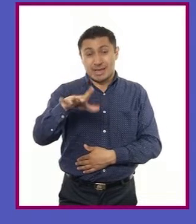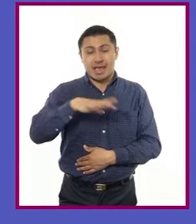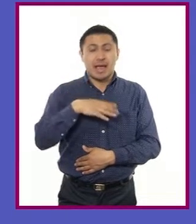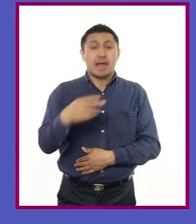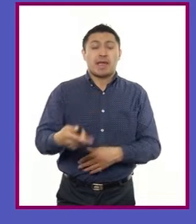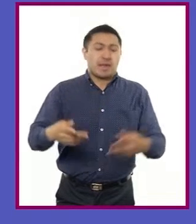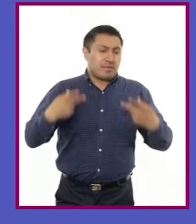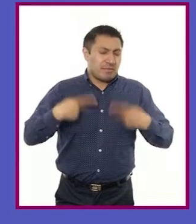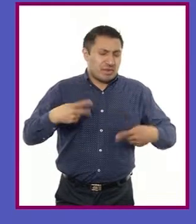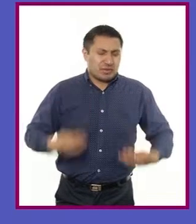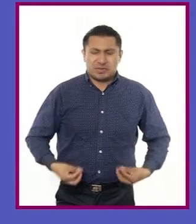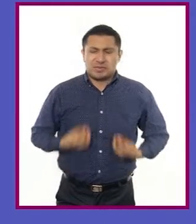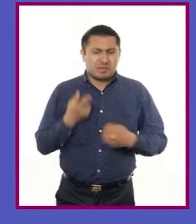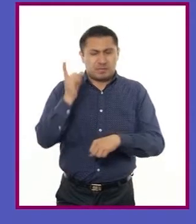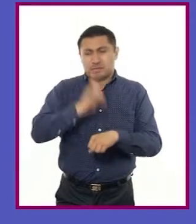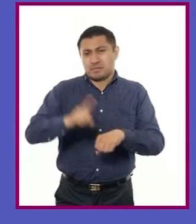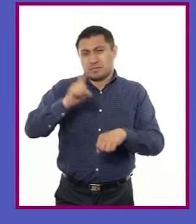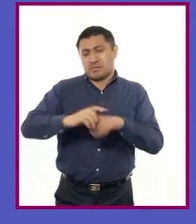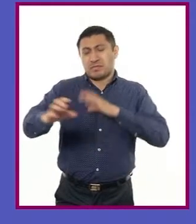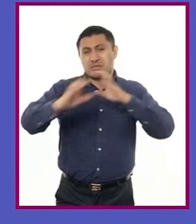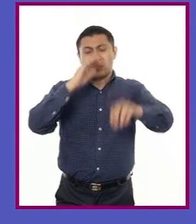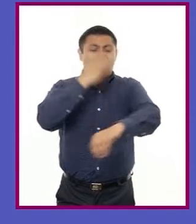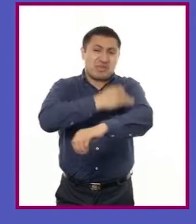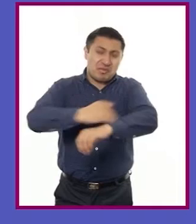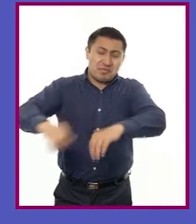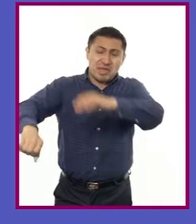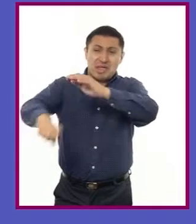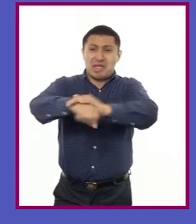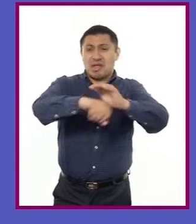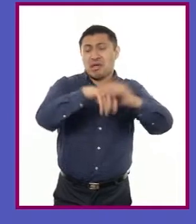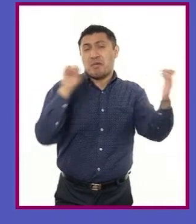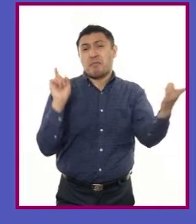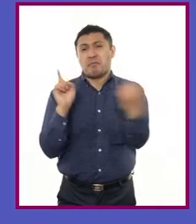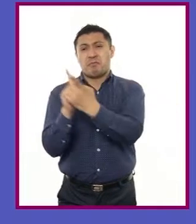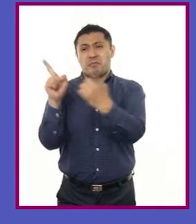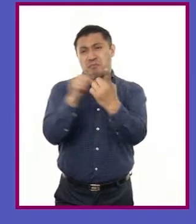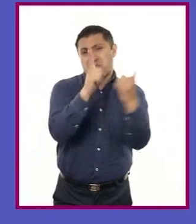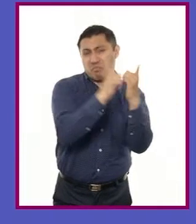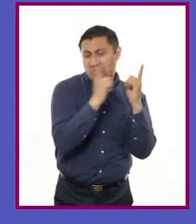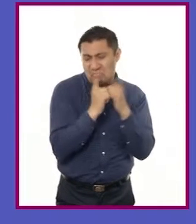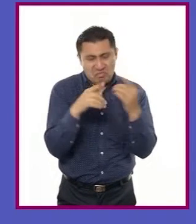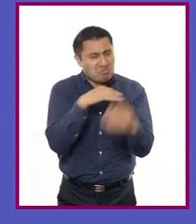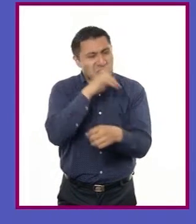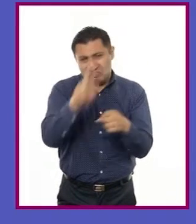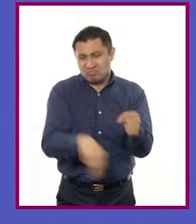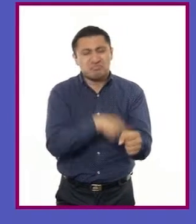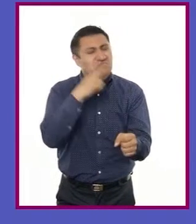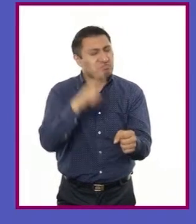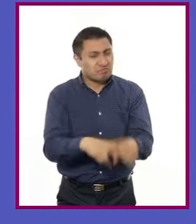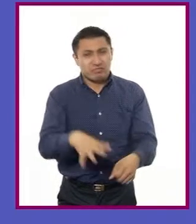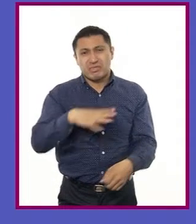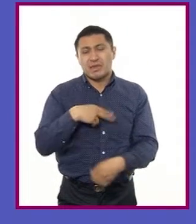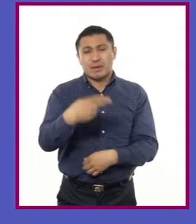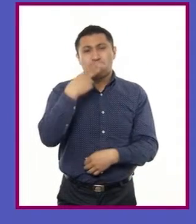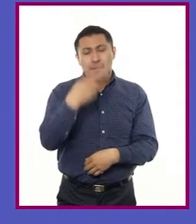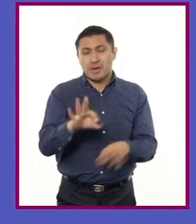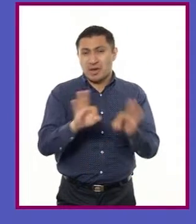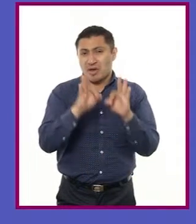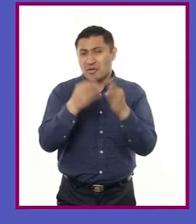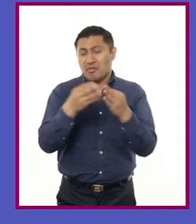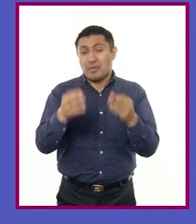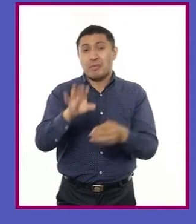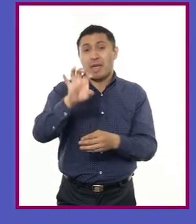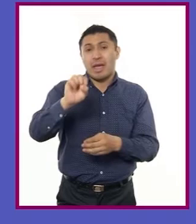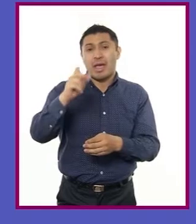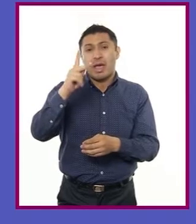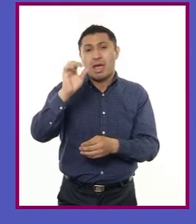para comunicarse con la familia, amigos, personas cercanas. Se caracteriza por el empleo de la lengua en forma espontánea